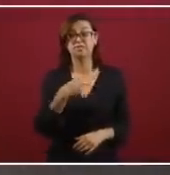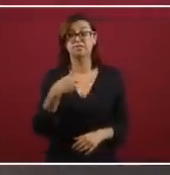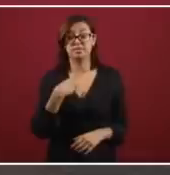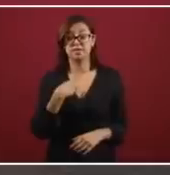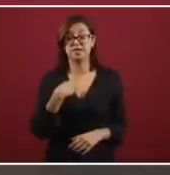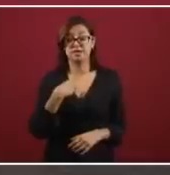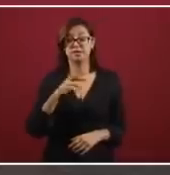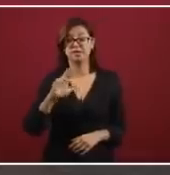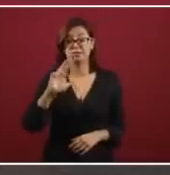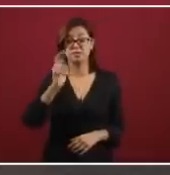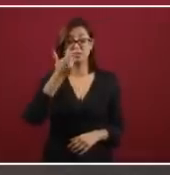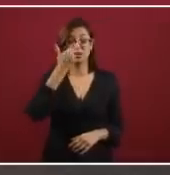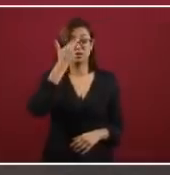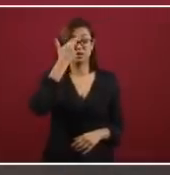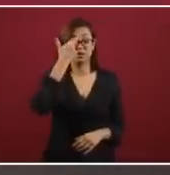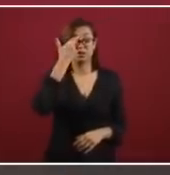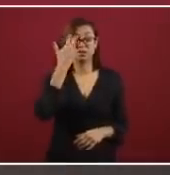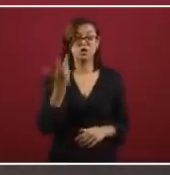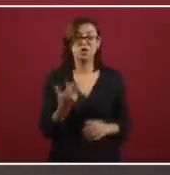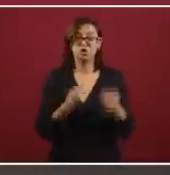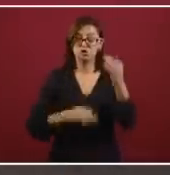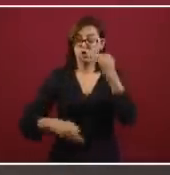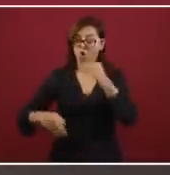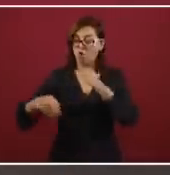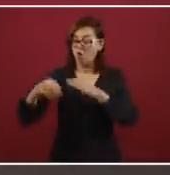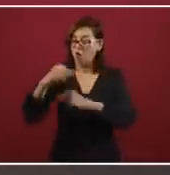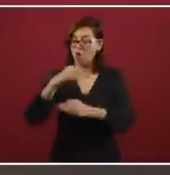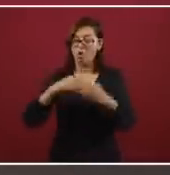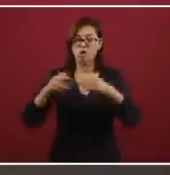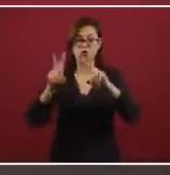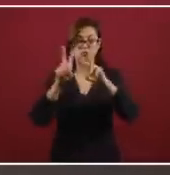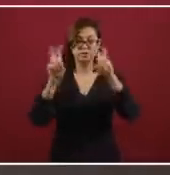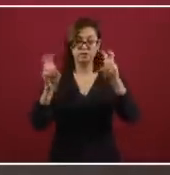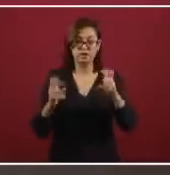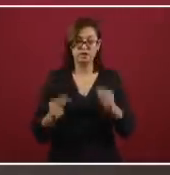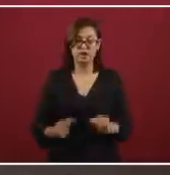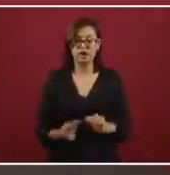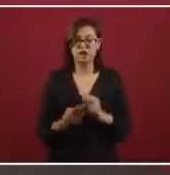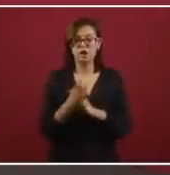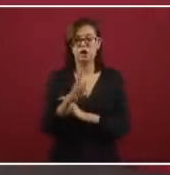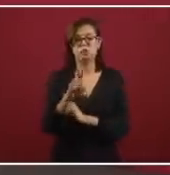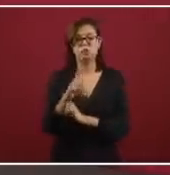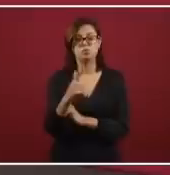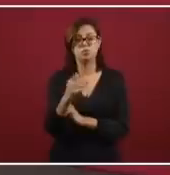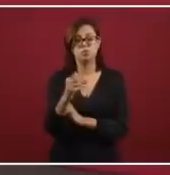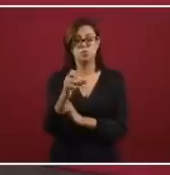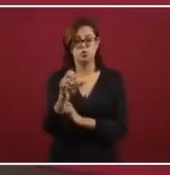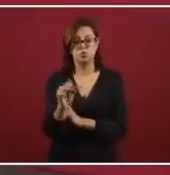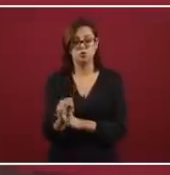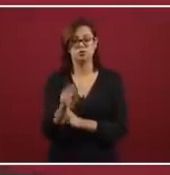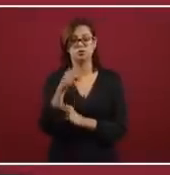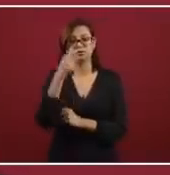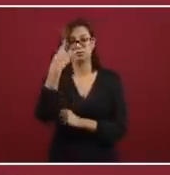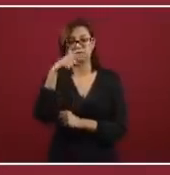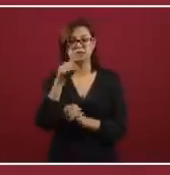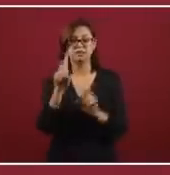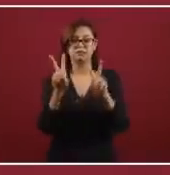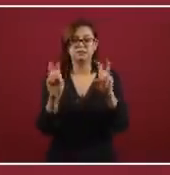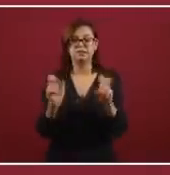que entregaron toda la cuenca de Burgos para la explotación y producción de